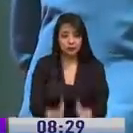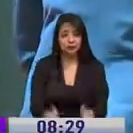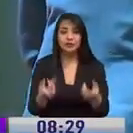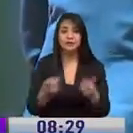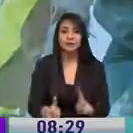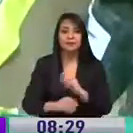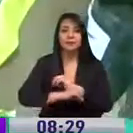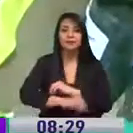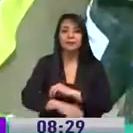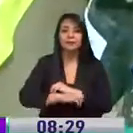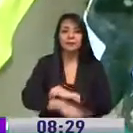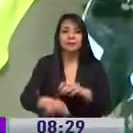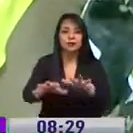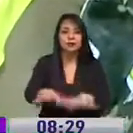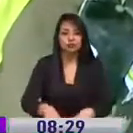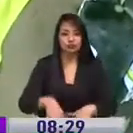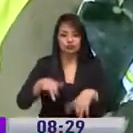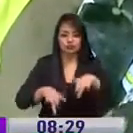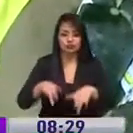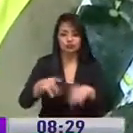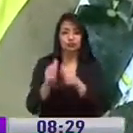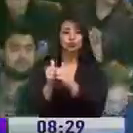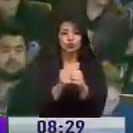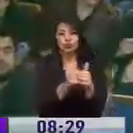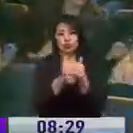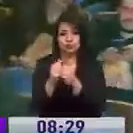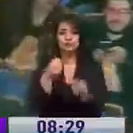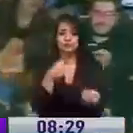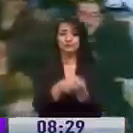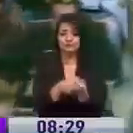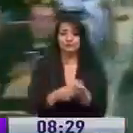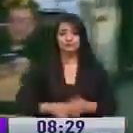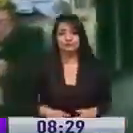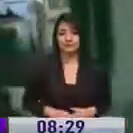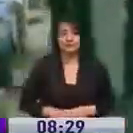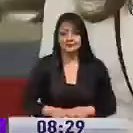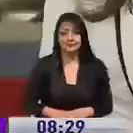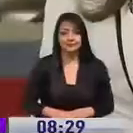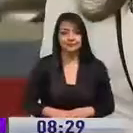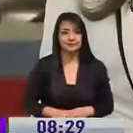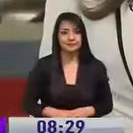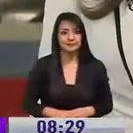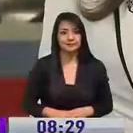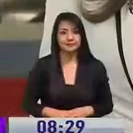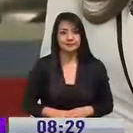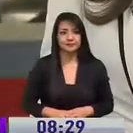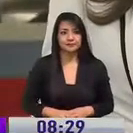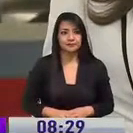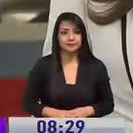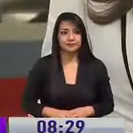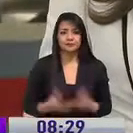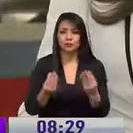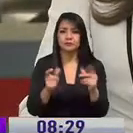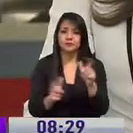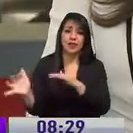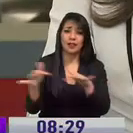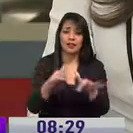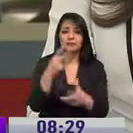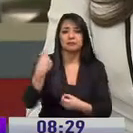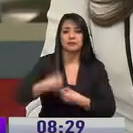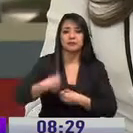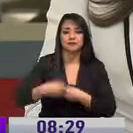campaña de reforestación Juntos por el Atacazo. Informó Javier Rosero. Y miles de personas participaron